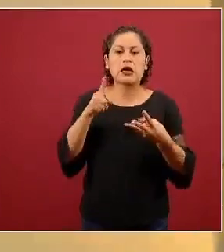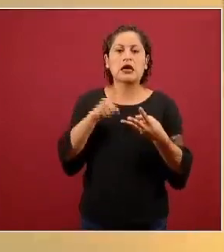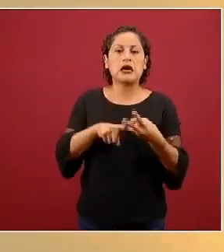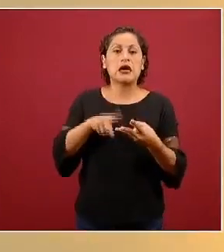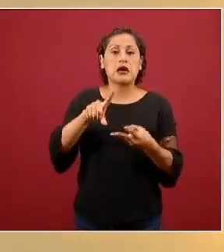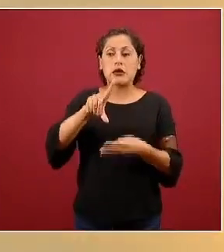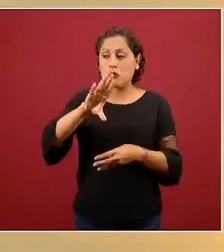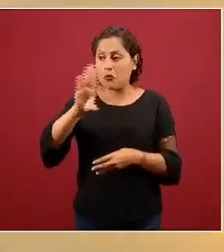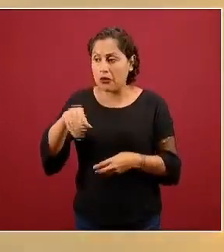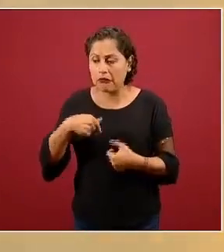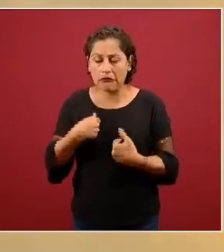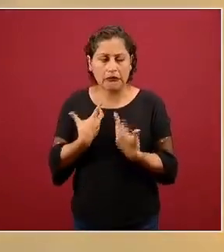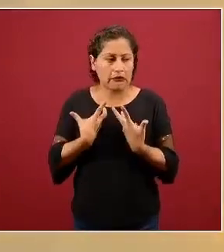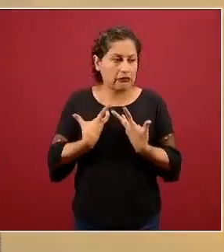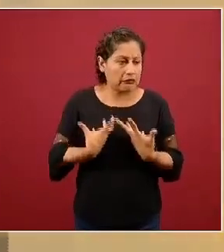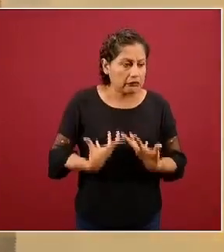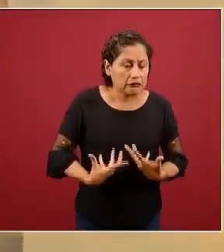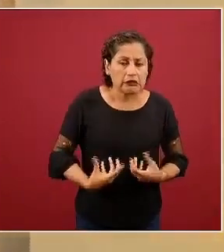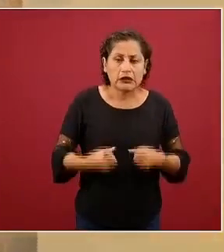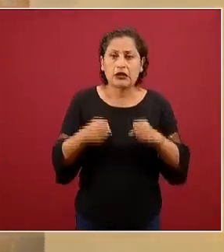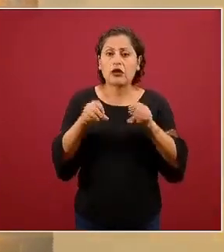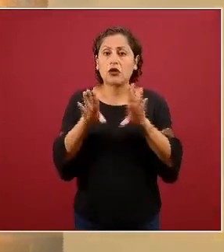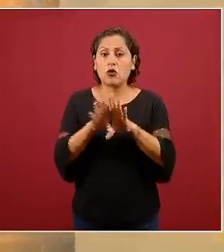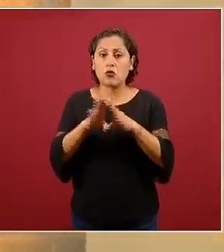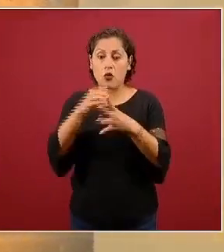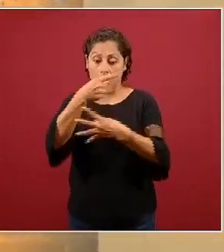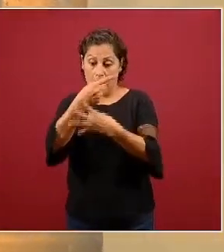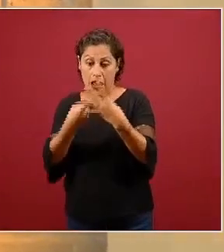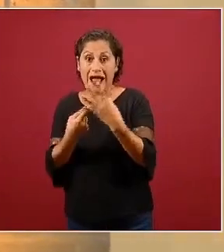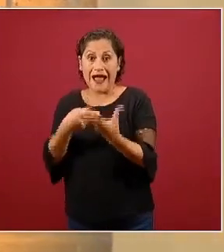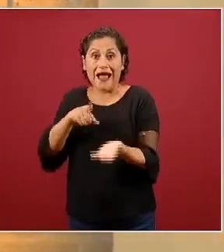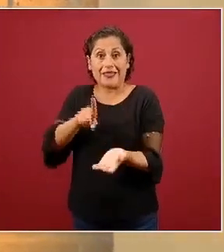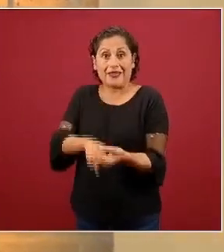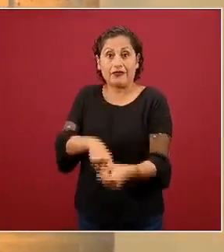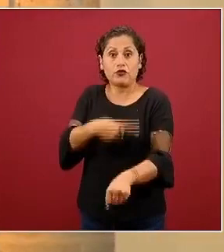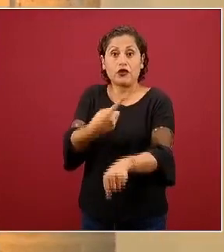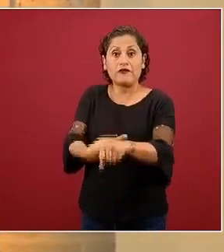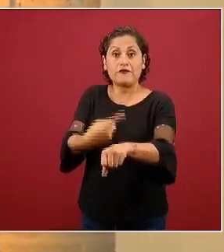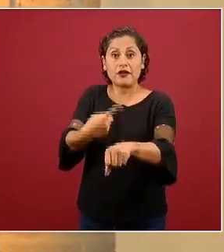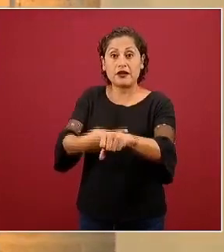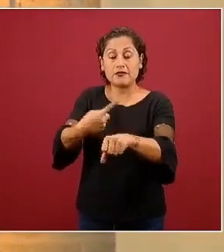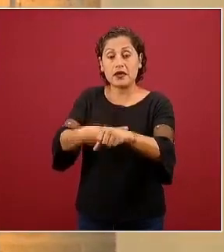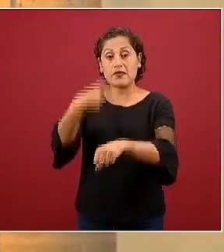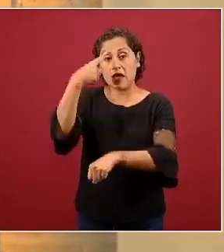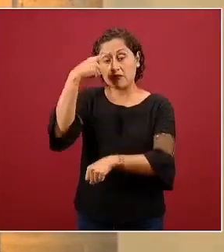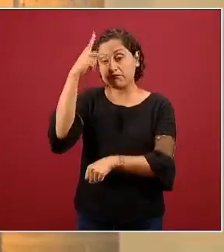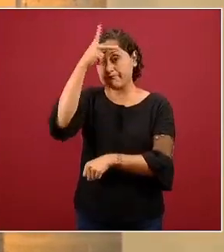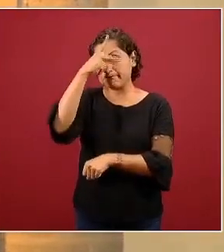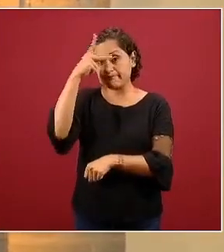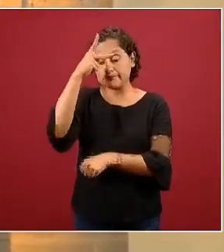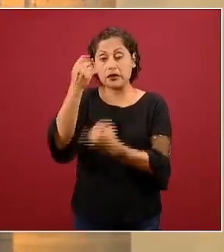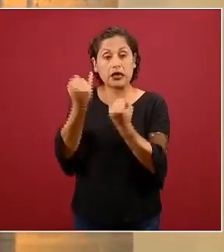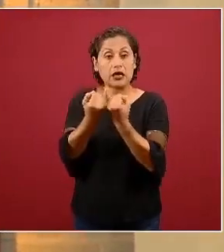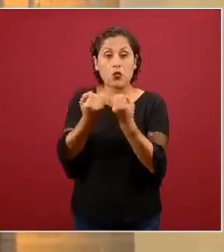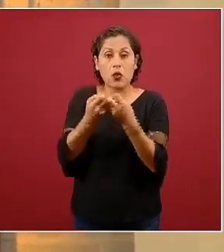de trastornos psiquiátricos que se agrupan dentro de los trastornos relacionados con el estrés.